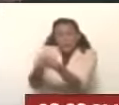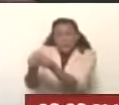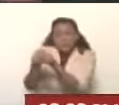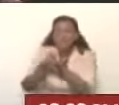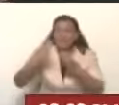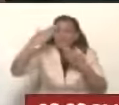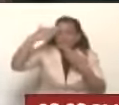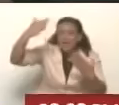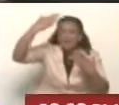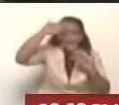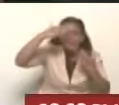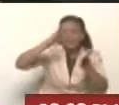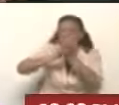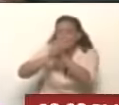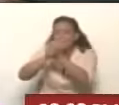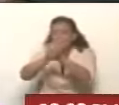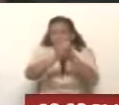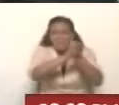saludando,